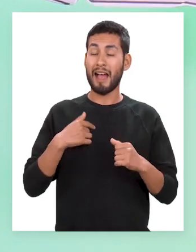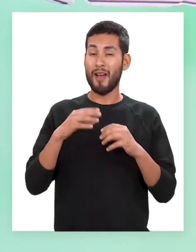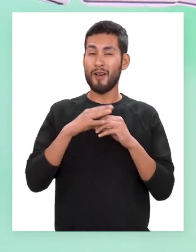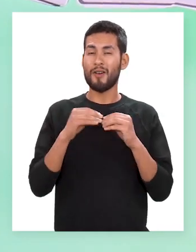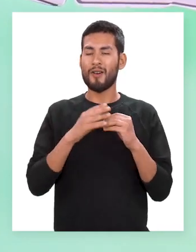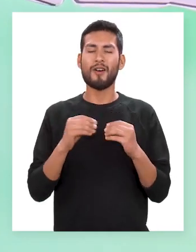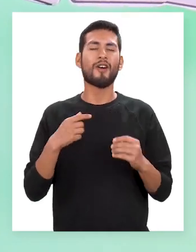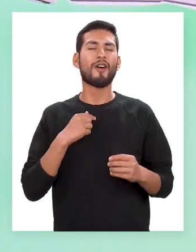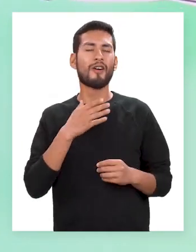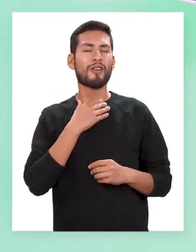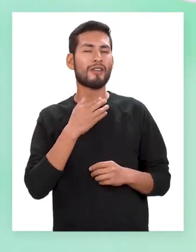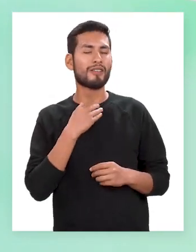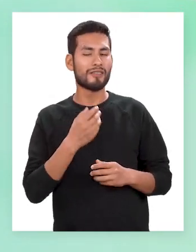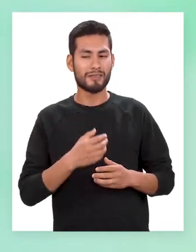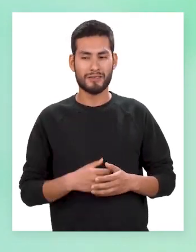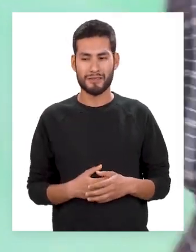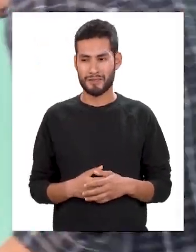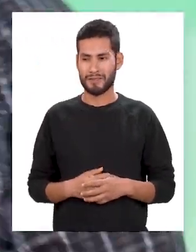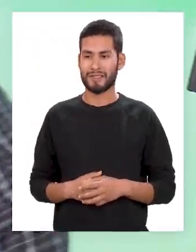fin podré comer mi fruta favorita.